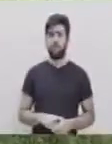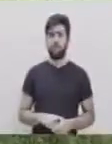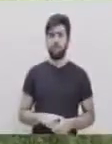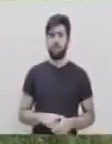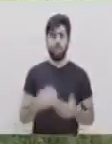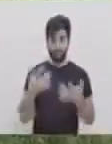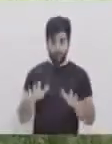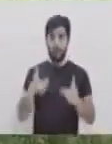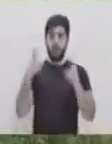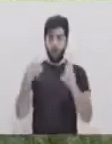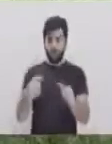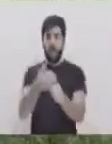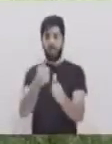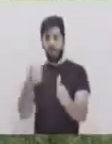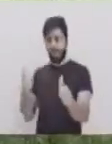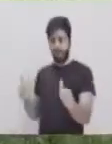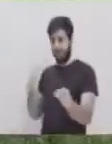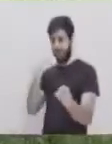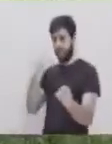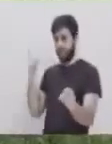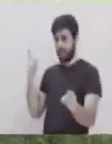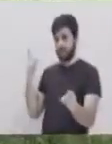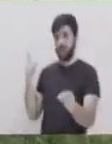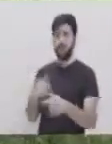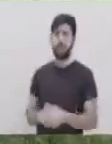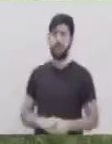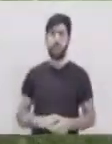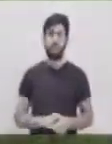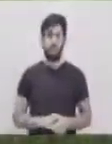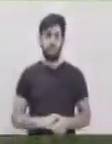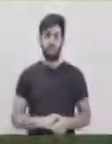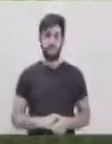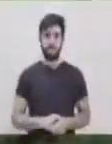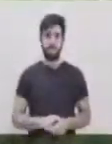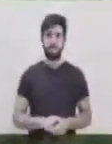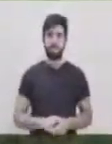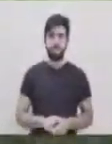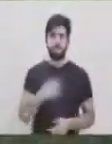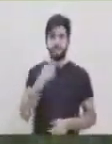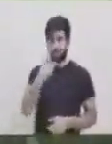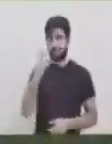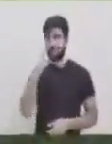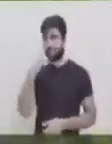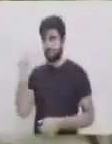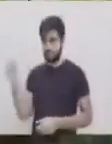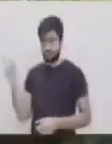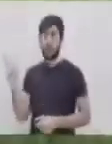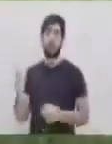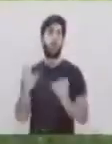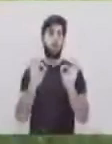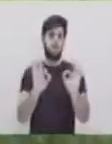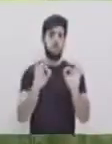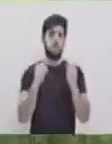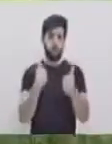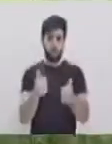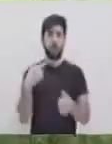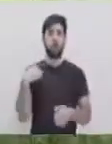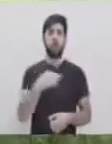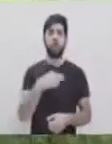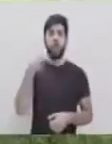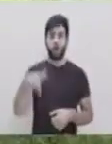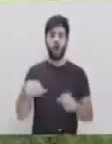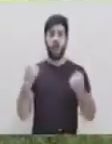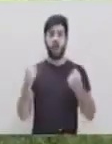¡Ya! Para atrás. Para adelante. Para atrás. Muy bien. Vamos a